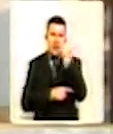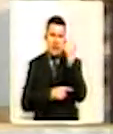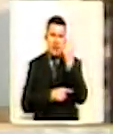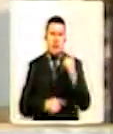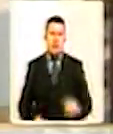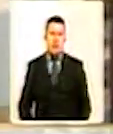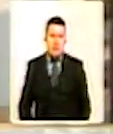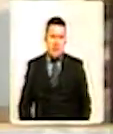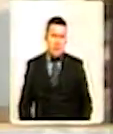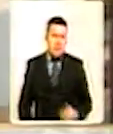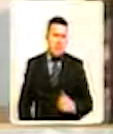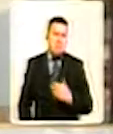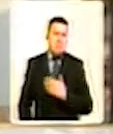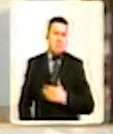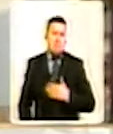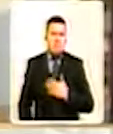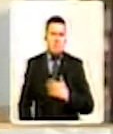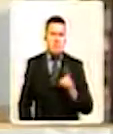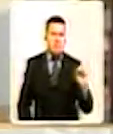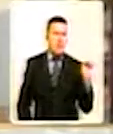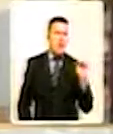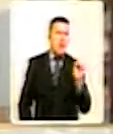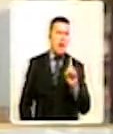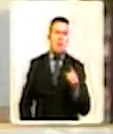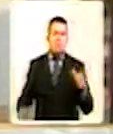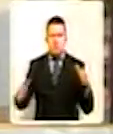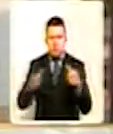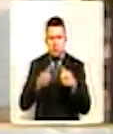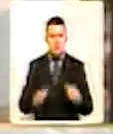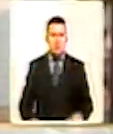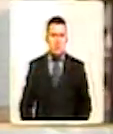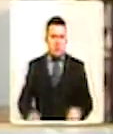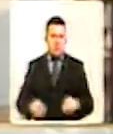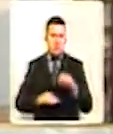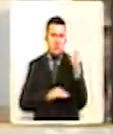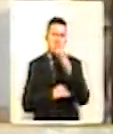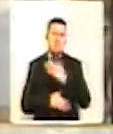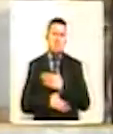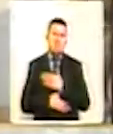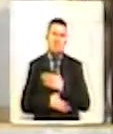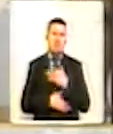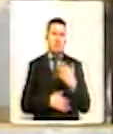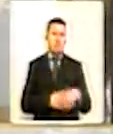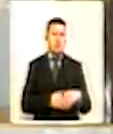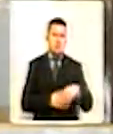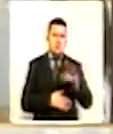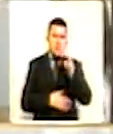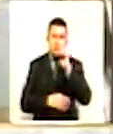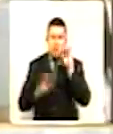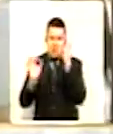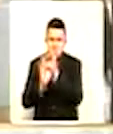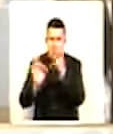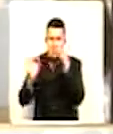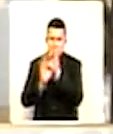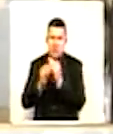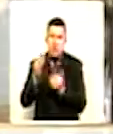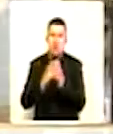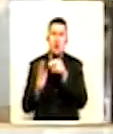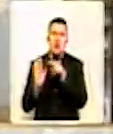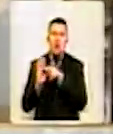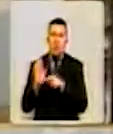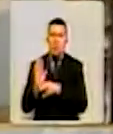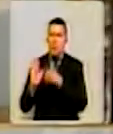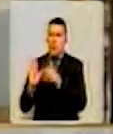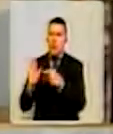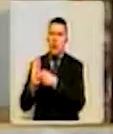General de la Nación. Lamentablemente, en los últimos años, en Colombia le hemos puesto mucho más énfasis a las